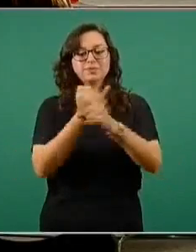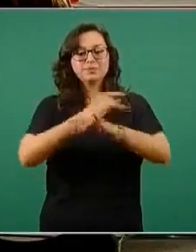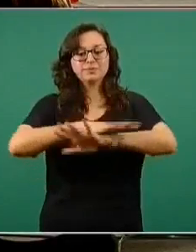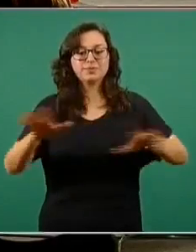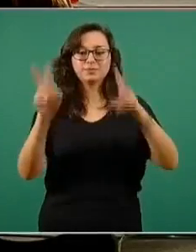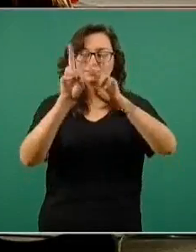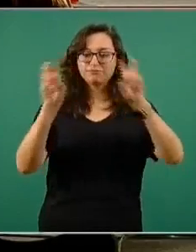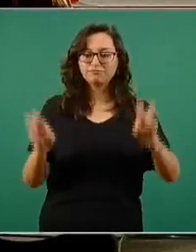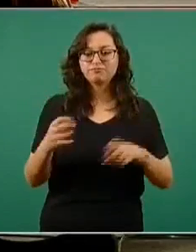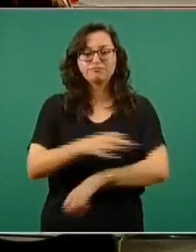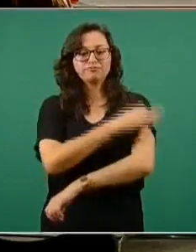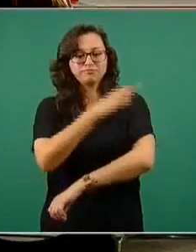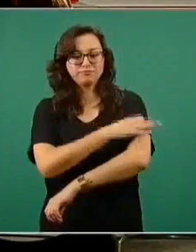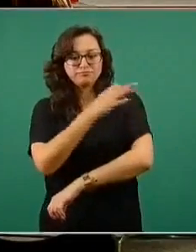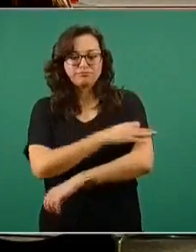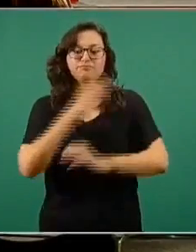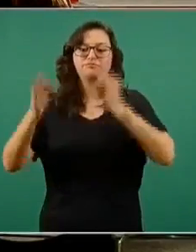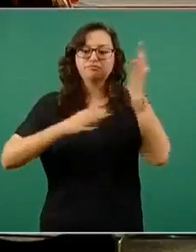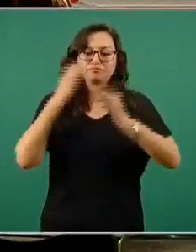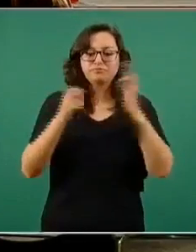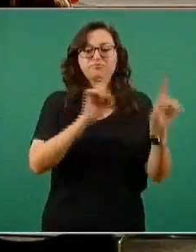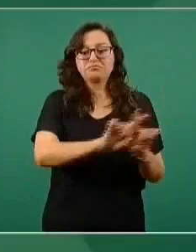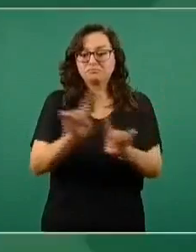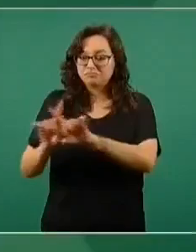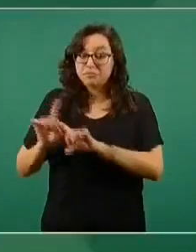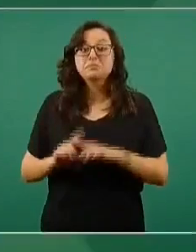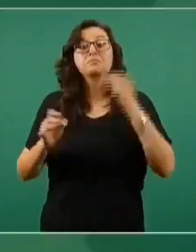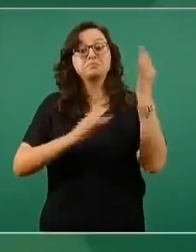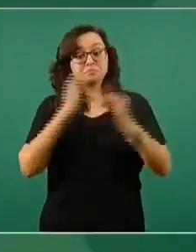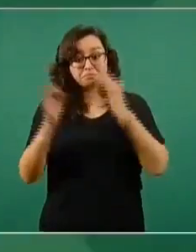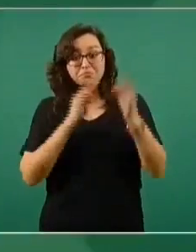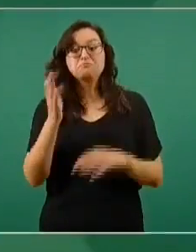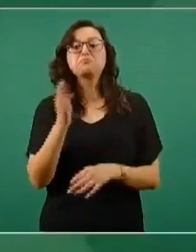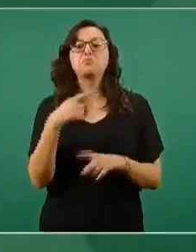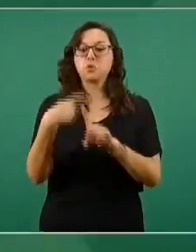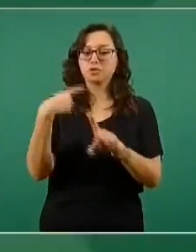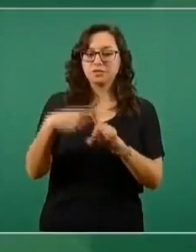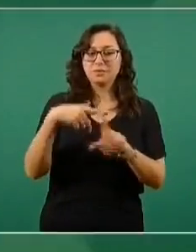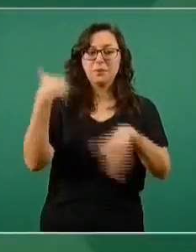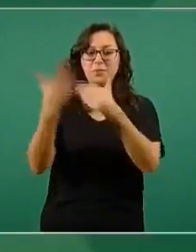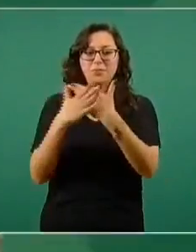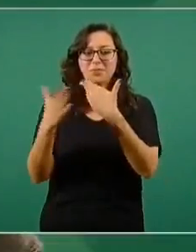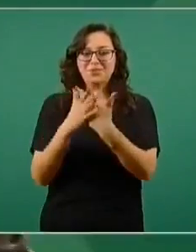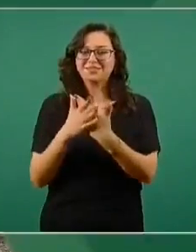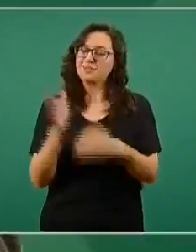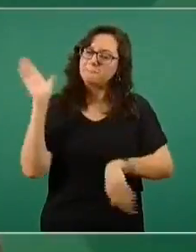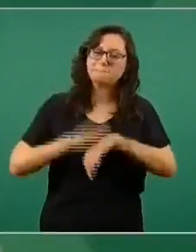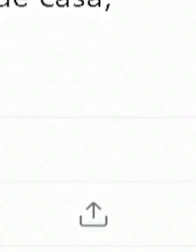El subsecretario de Promoción y Prevención de la Salud de México, Hugo López-Gatell, informó que dio positivo por